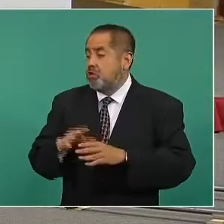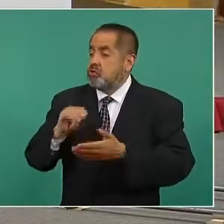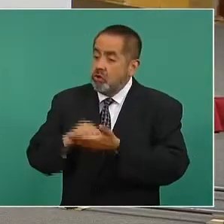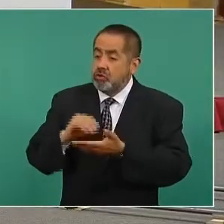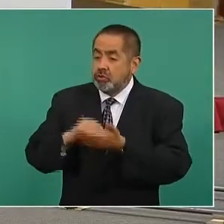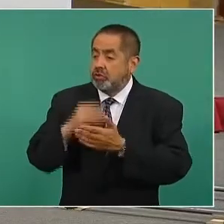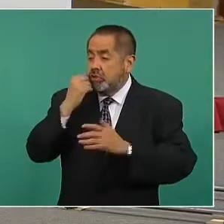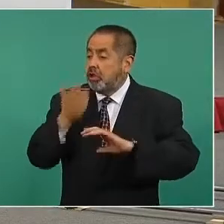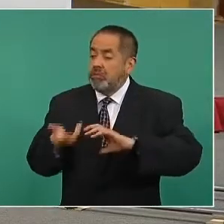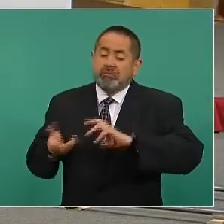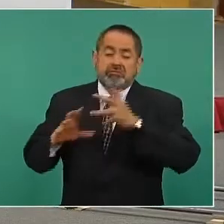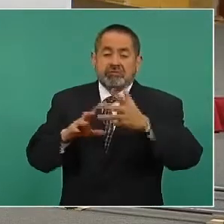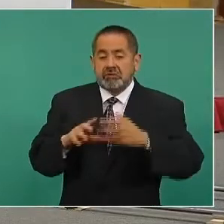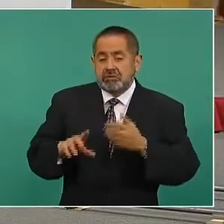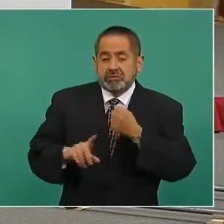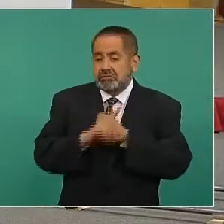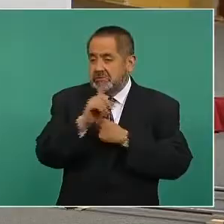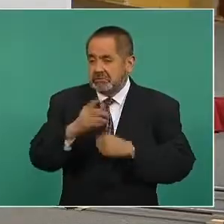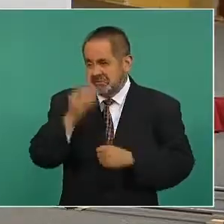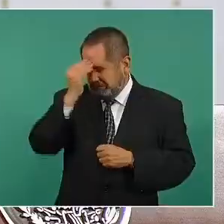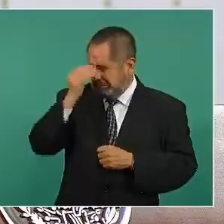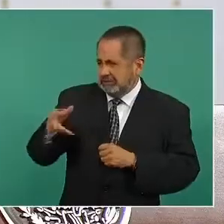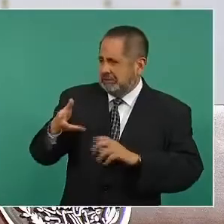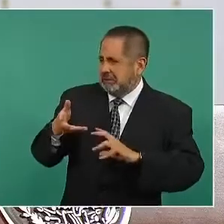caos, el desorden,